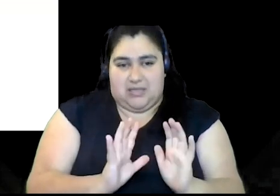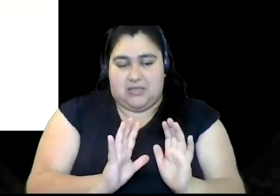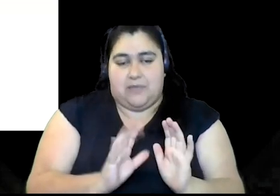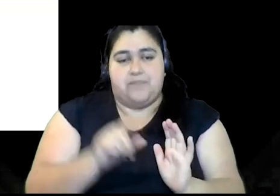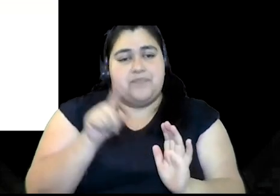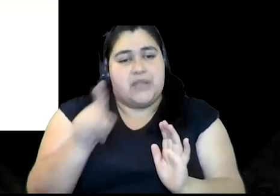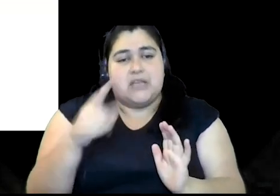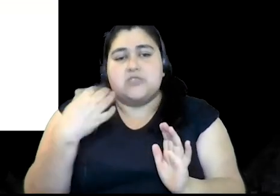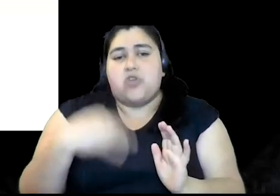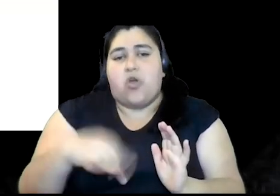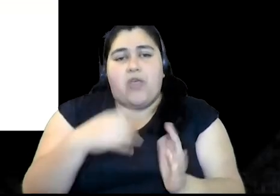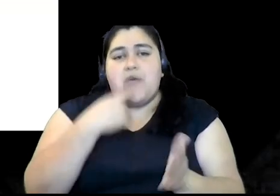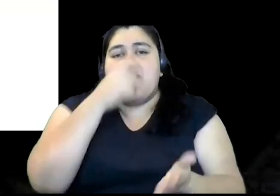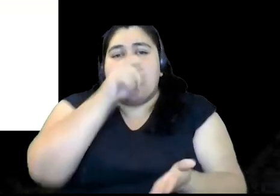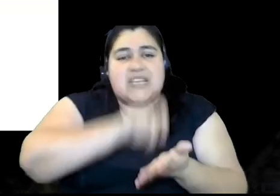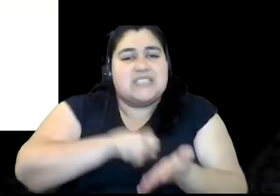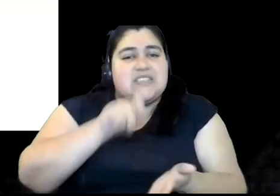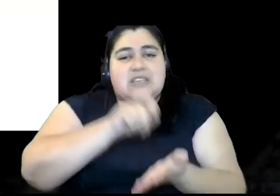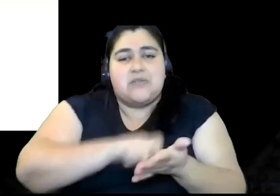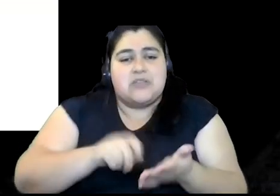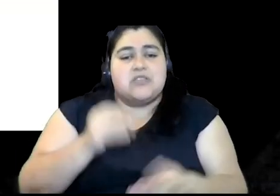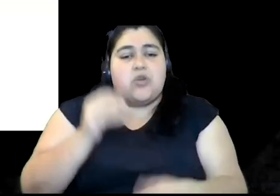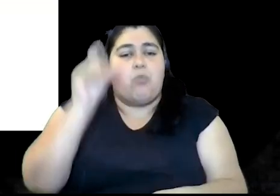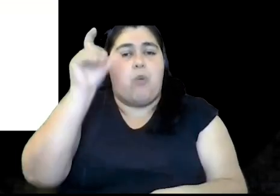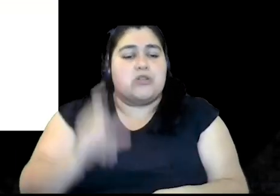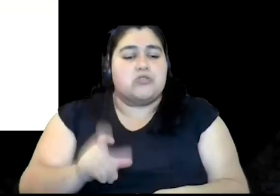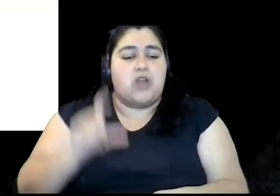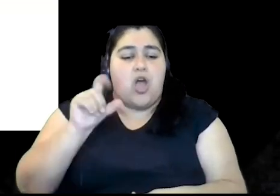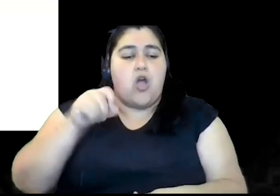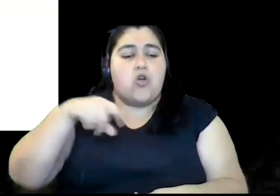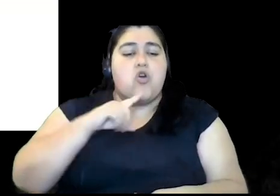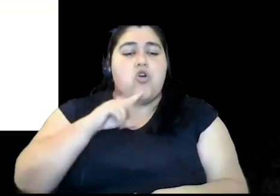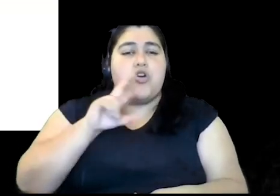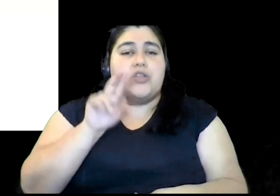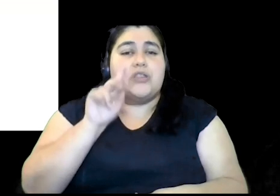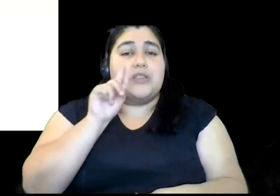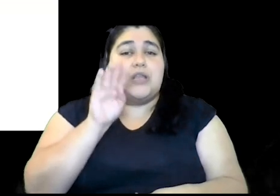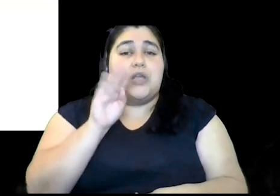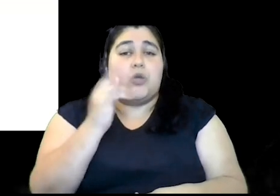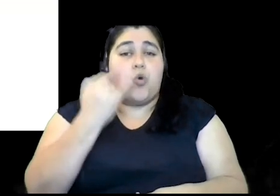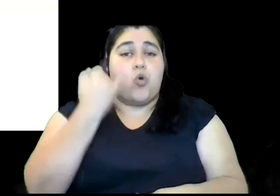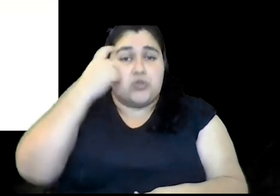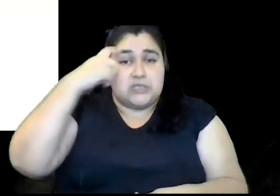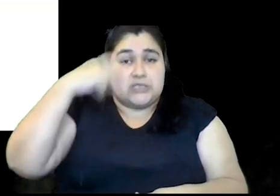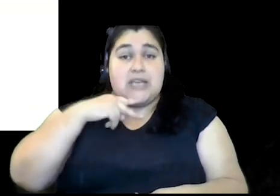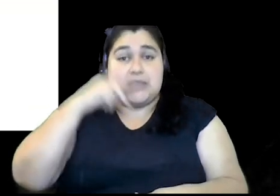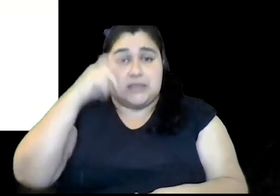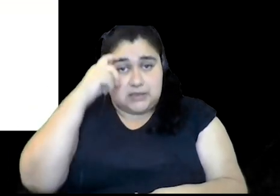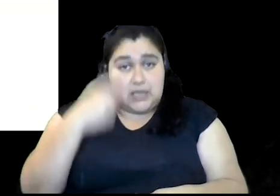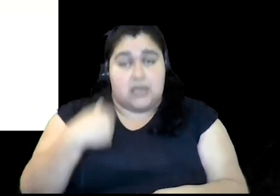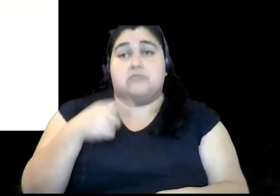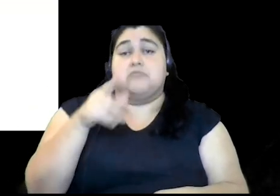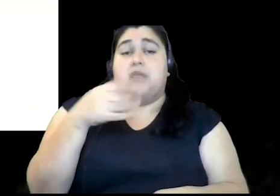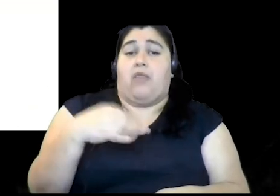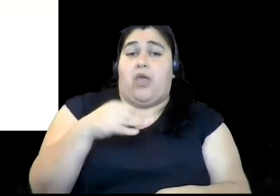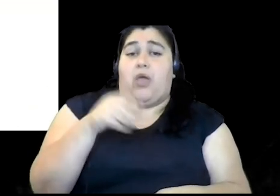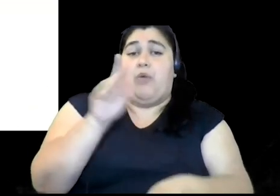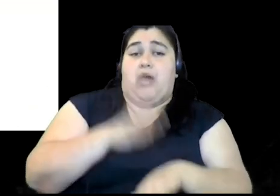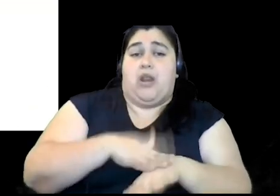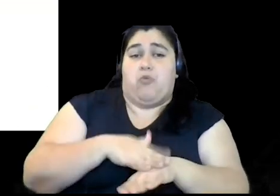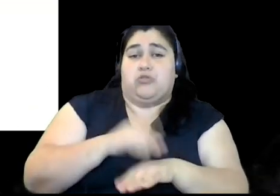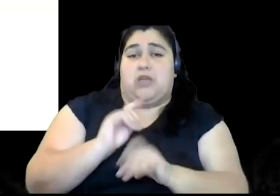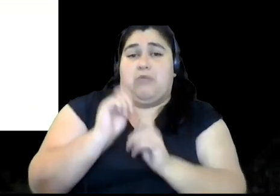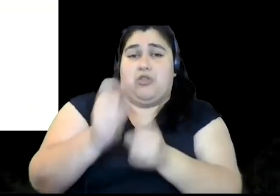debe inscribirse como contribuyente, nombrar a un responsable para que haga las declaraciones juradas,